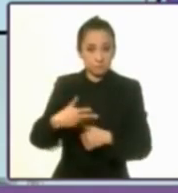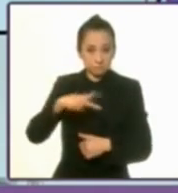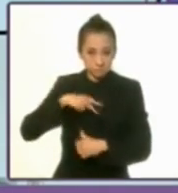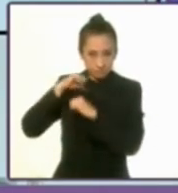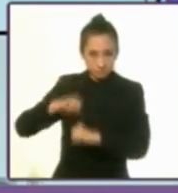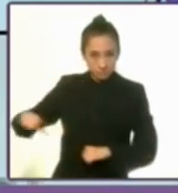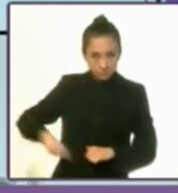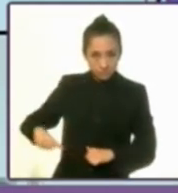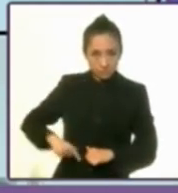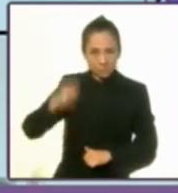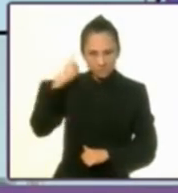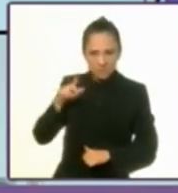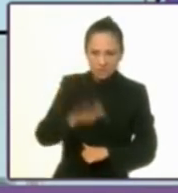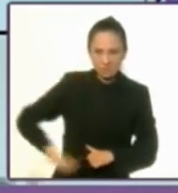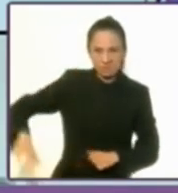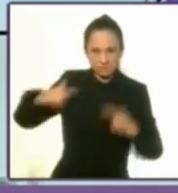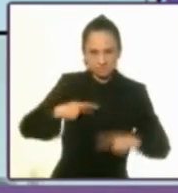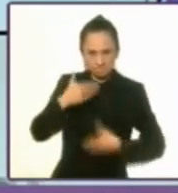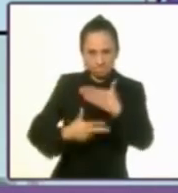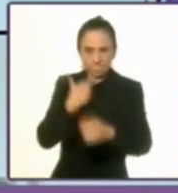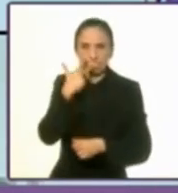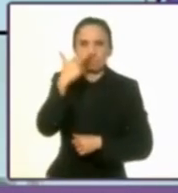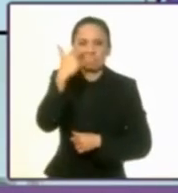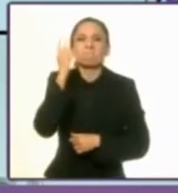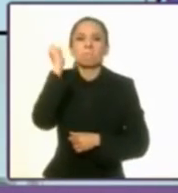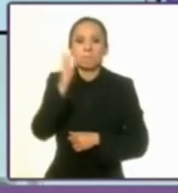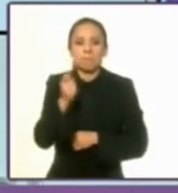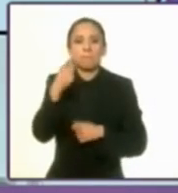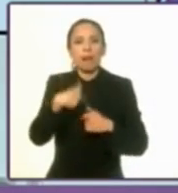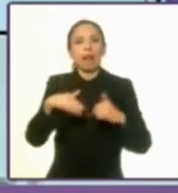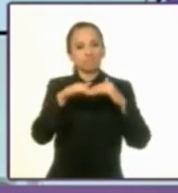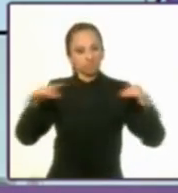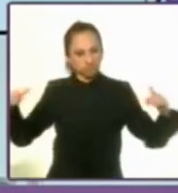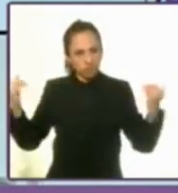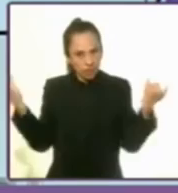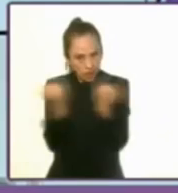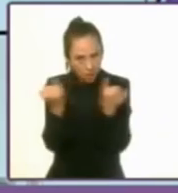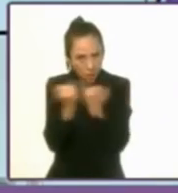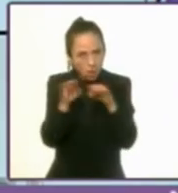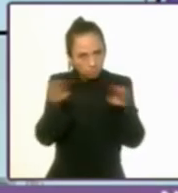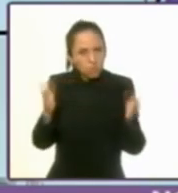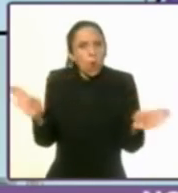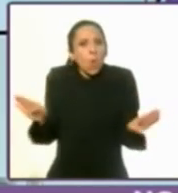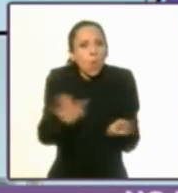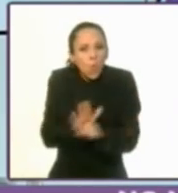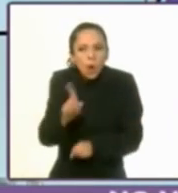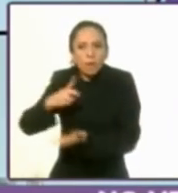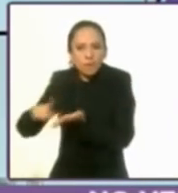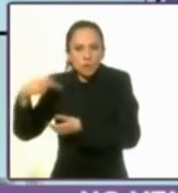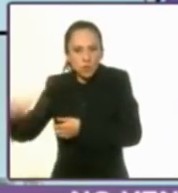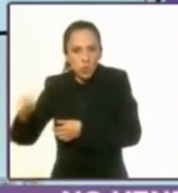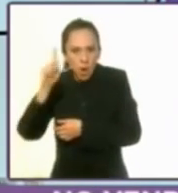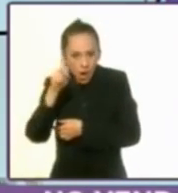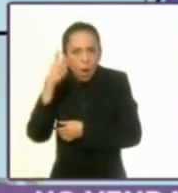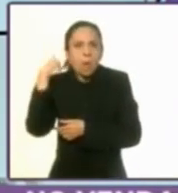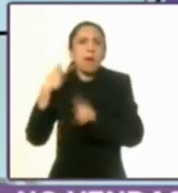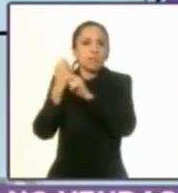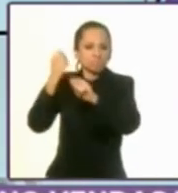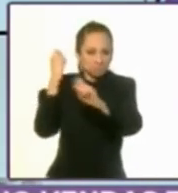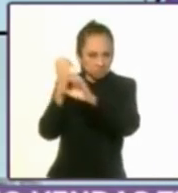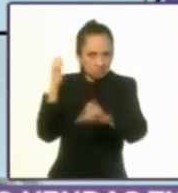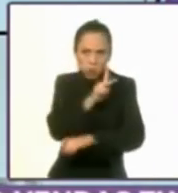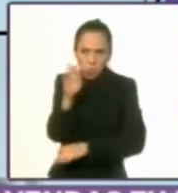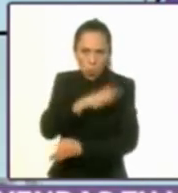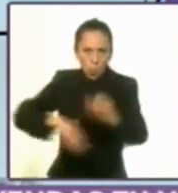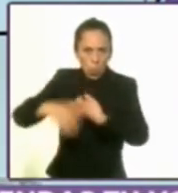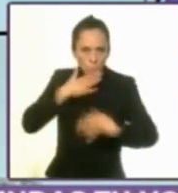está enfocado a generar condiciones de igualdad como ya lo mencioné y esto es acceso a agua acceso a transporte para todos y